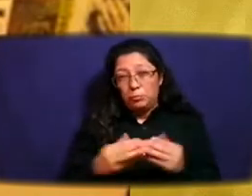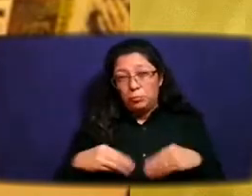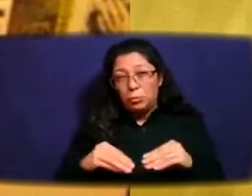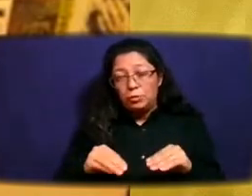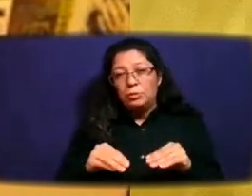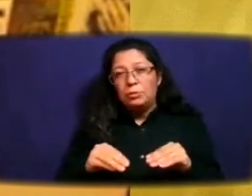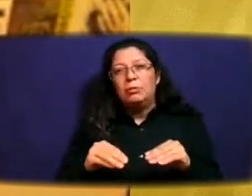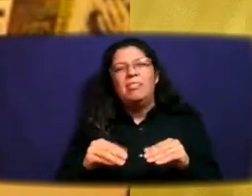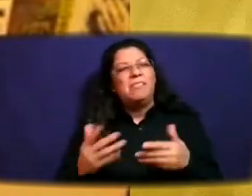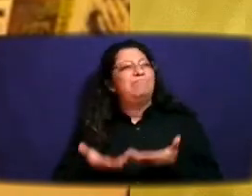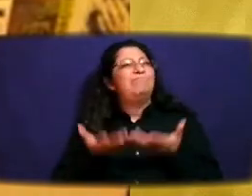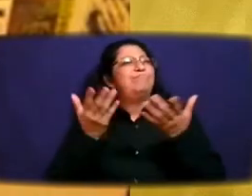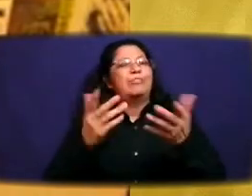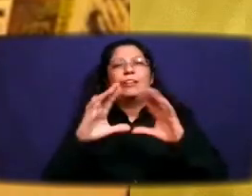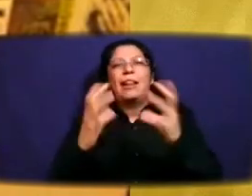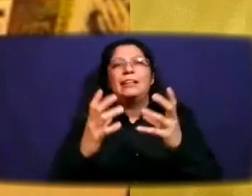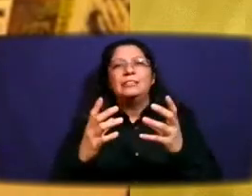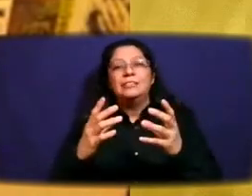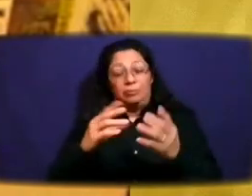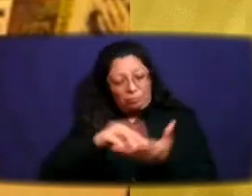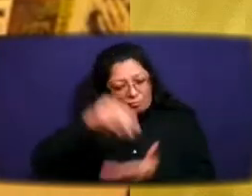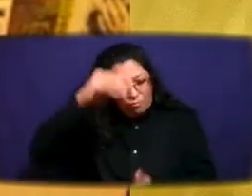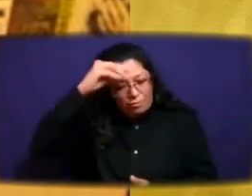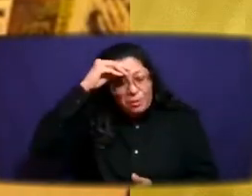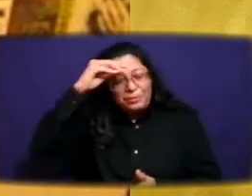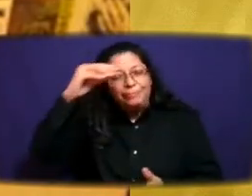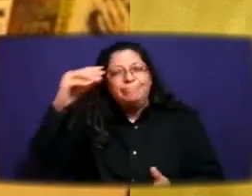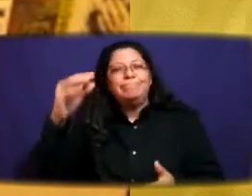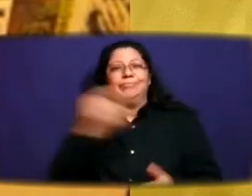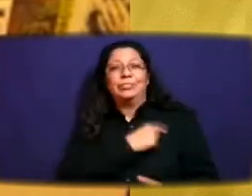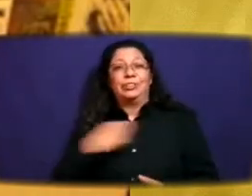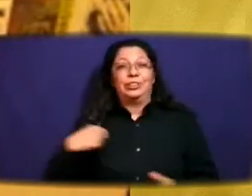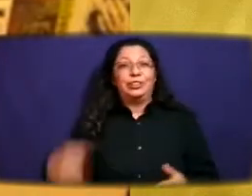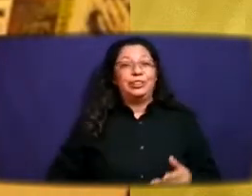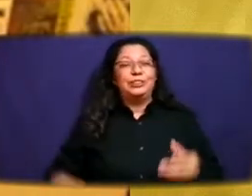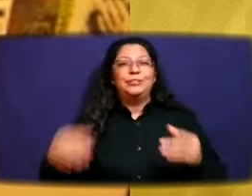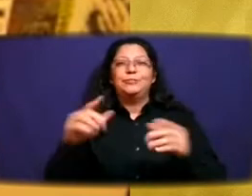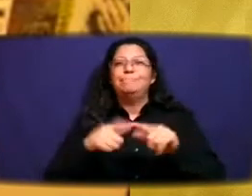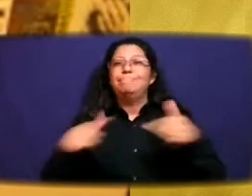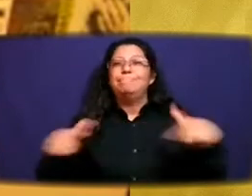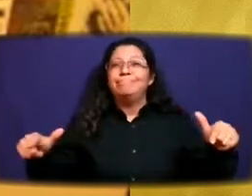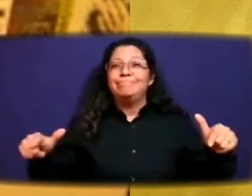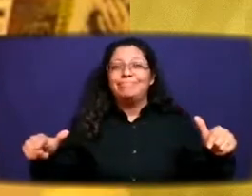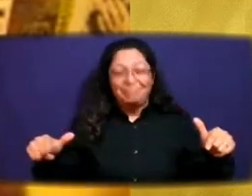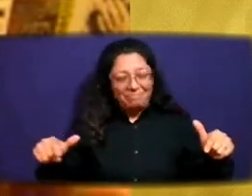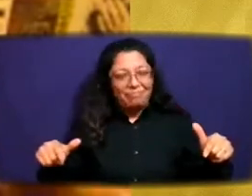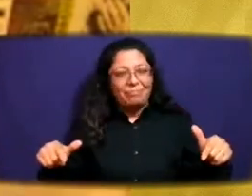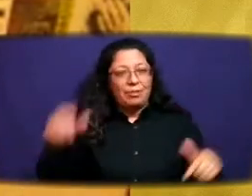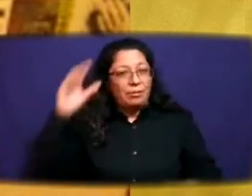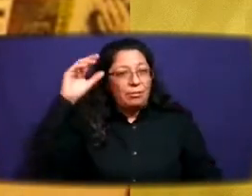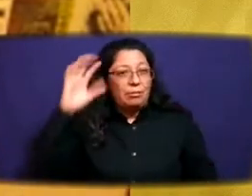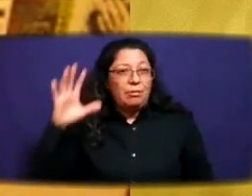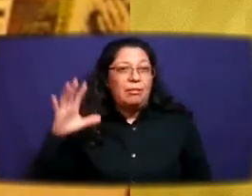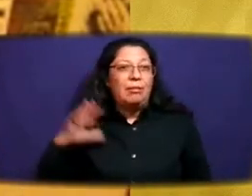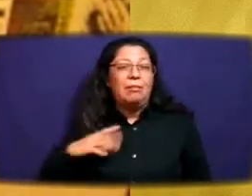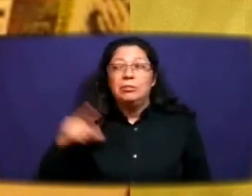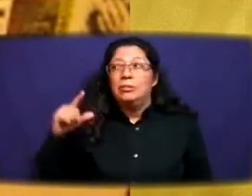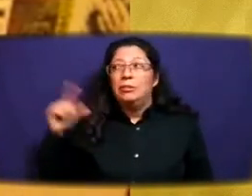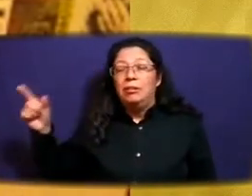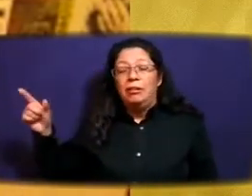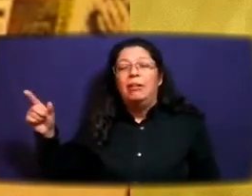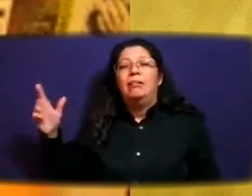cómo aprender chino. Es donde los hombres adultos hablan sobre cosas